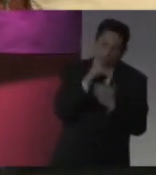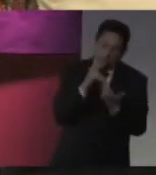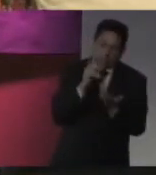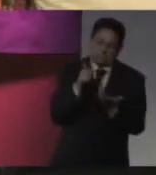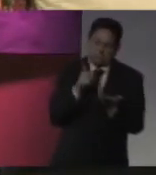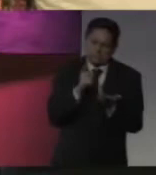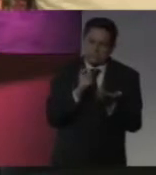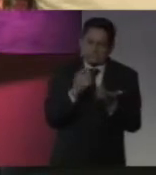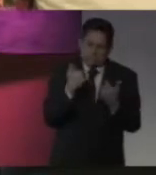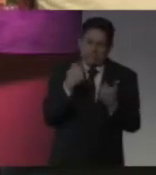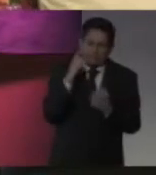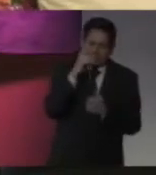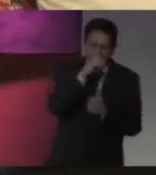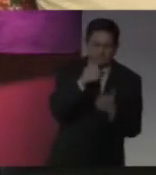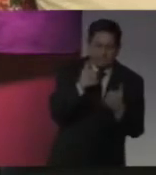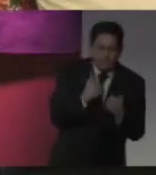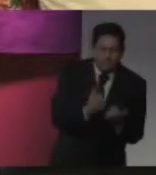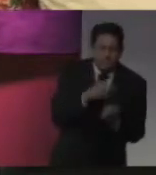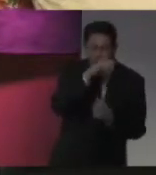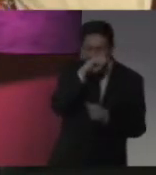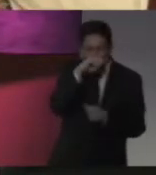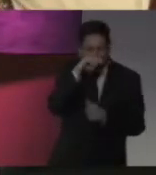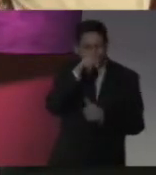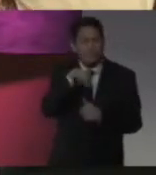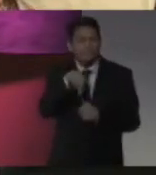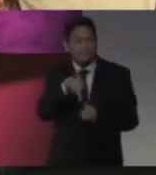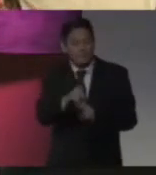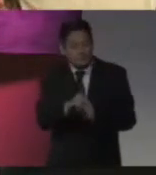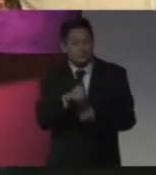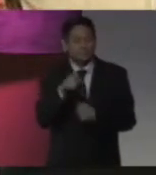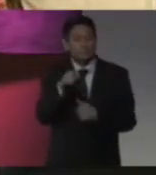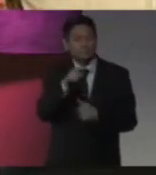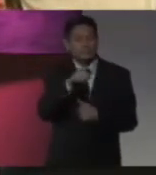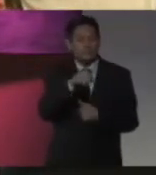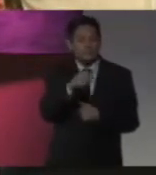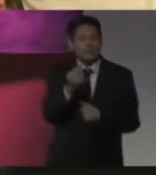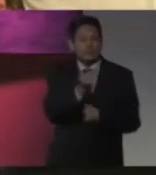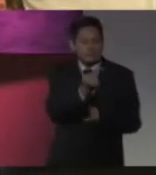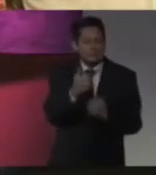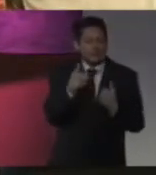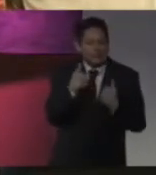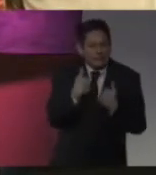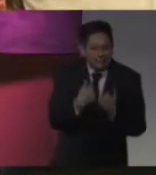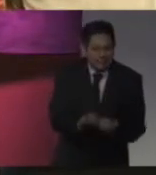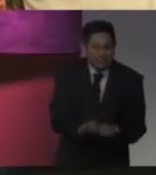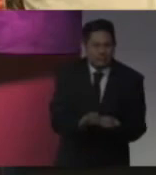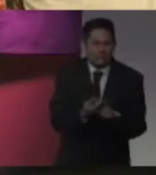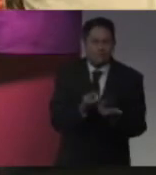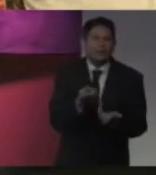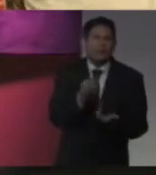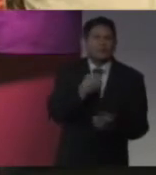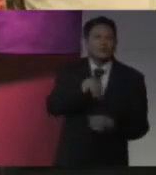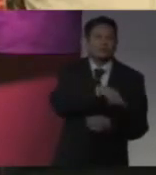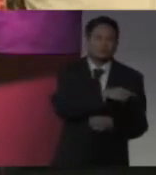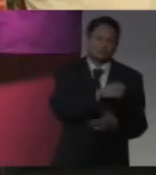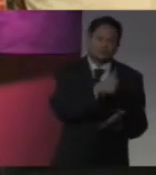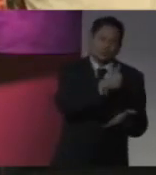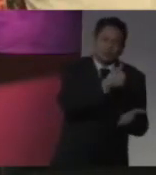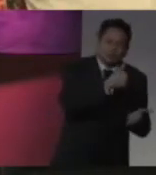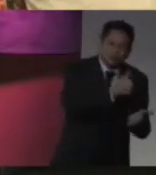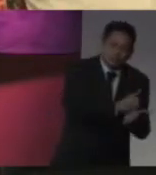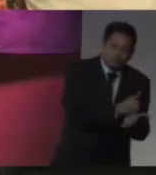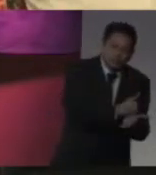es ahí donde hay que seguir buscando para ver cómo logramos nosotros que crecimos en las ciudades con